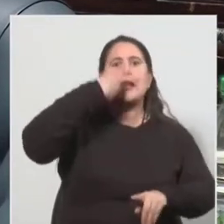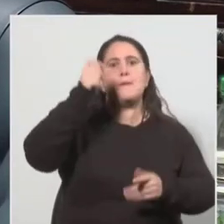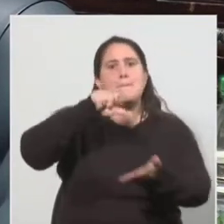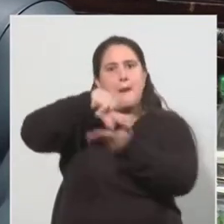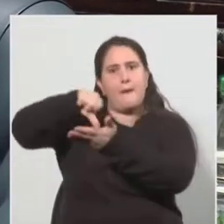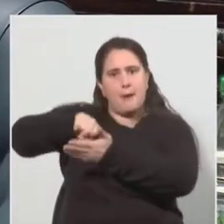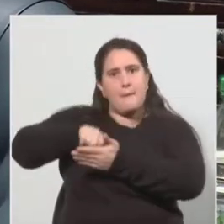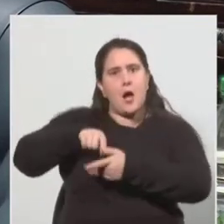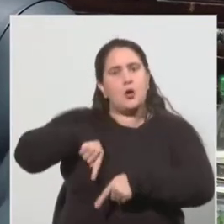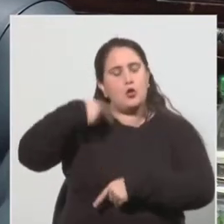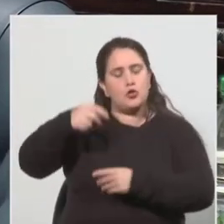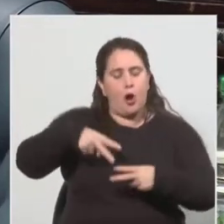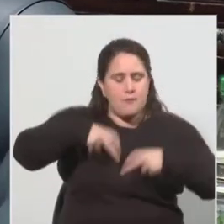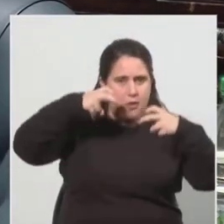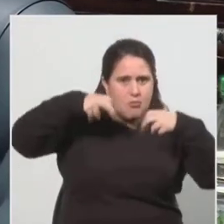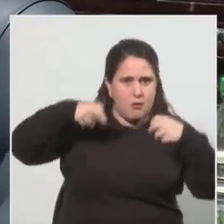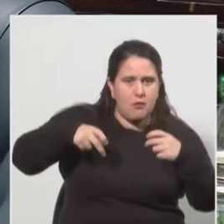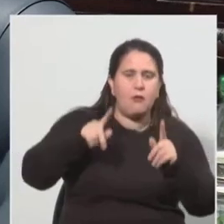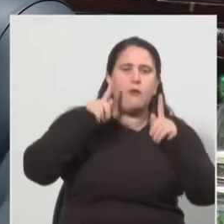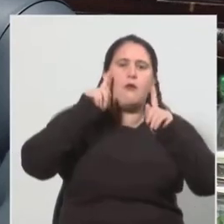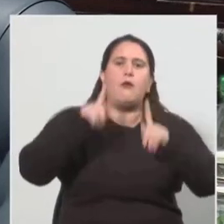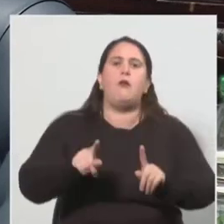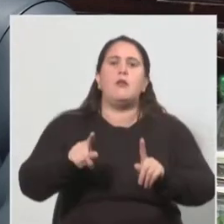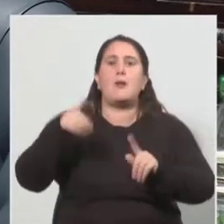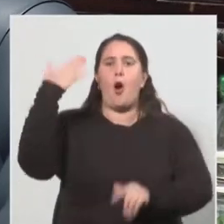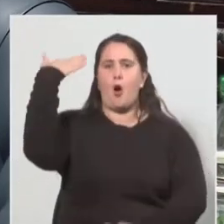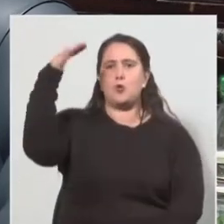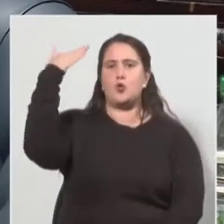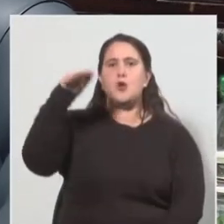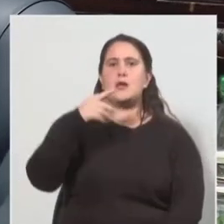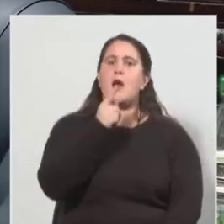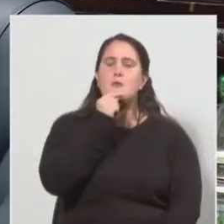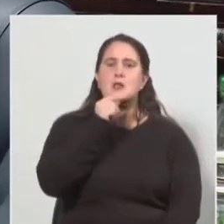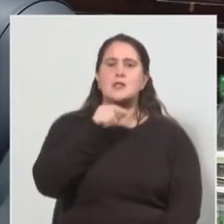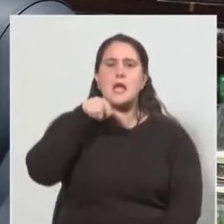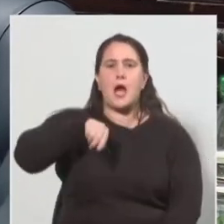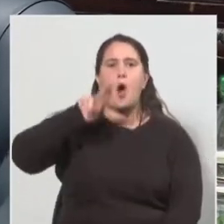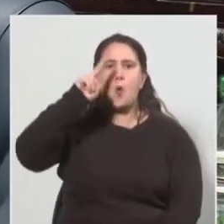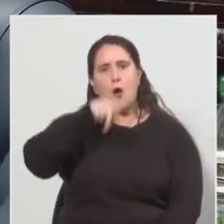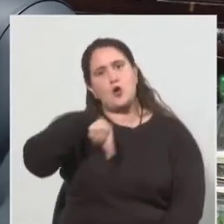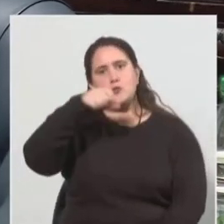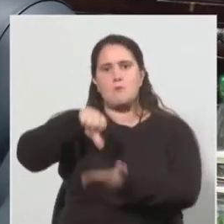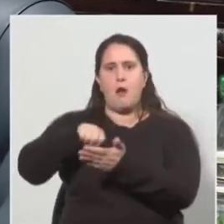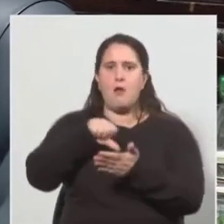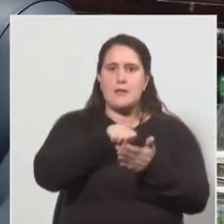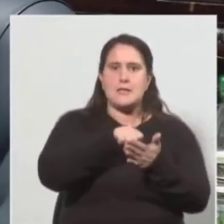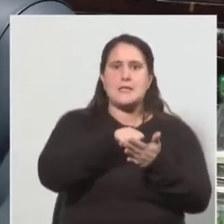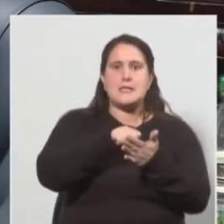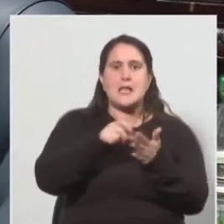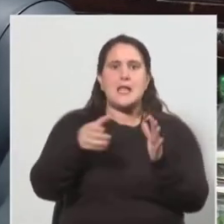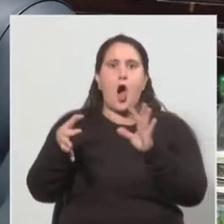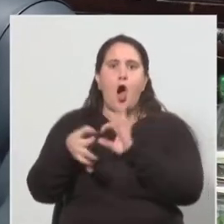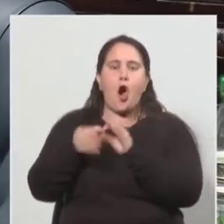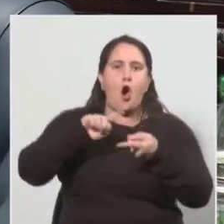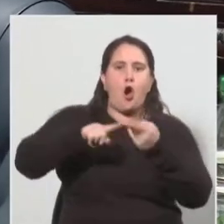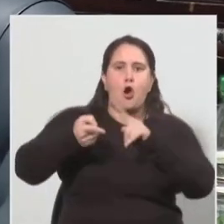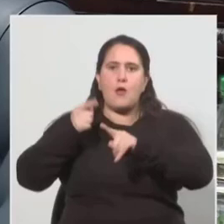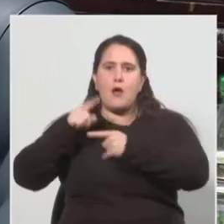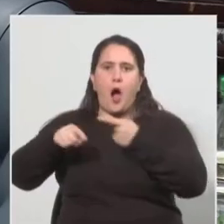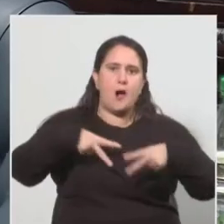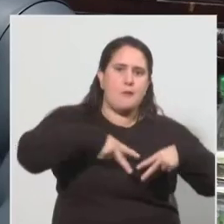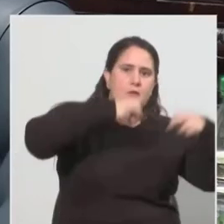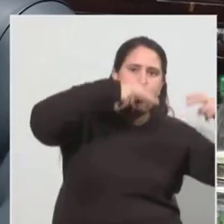en el exterior? ¿Y qué hacer cuando las autoridades policiales del Uruguay y del exterior están coordinando